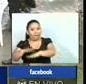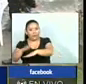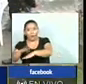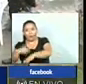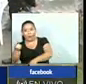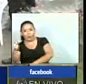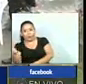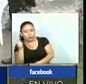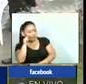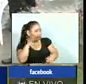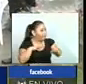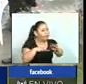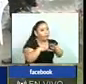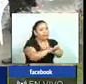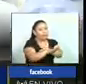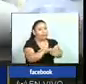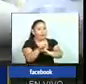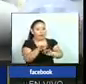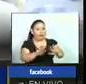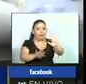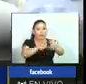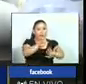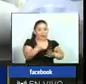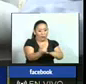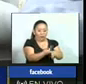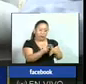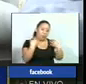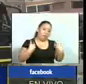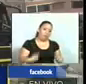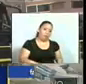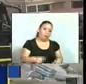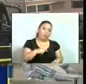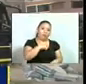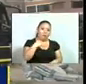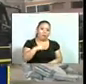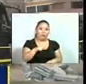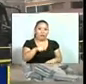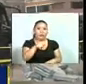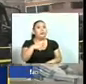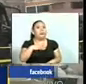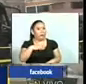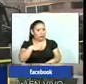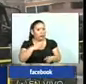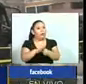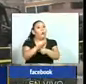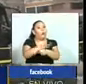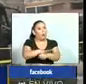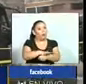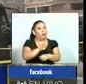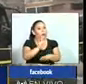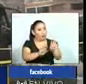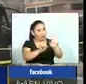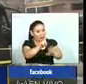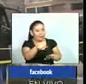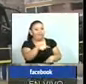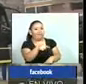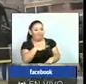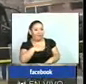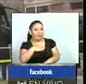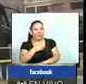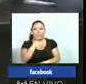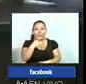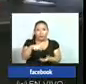irrumpió en el local de los 13 cadáveres 11 dieron positivo al coronavirus según la fiscalía entre los